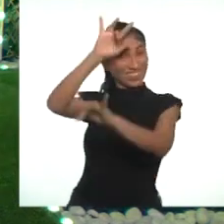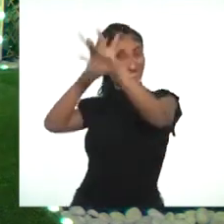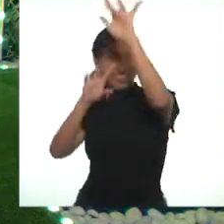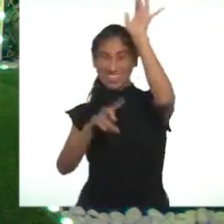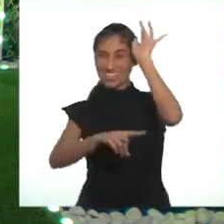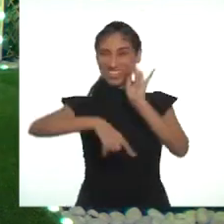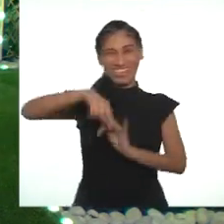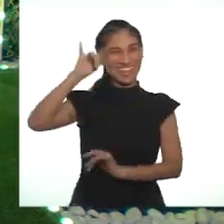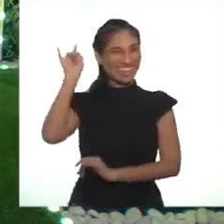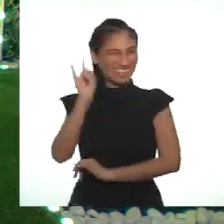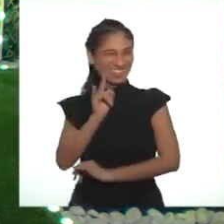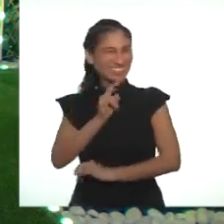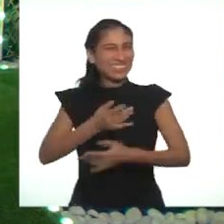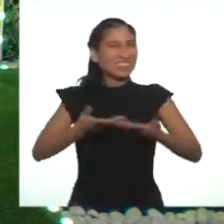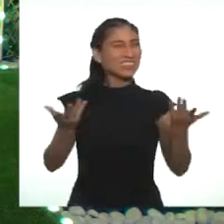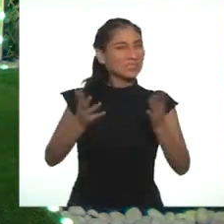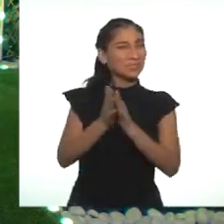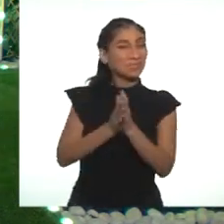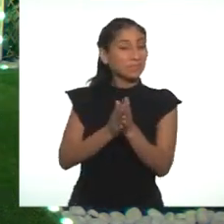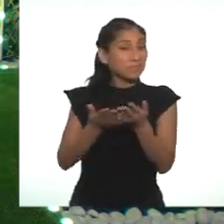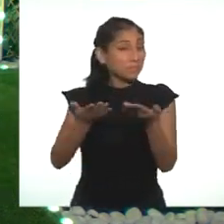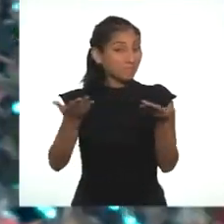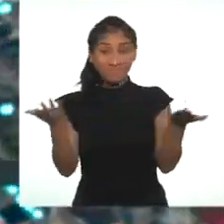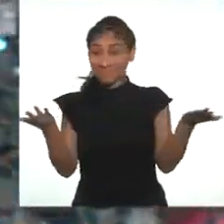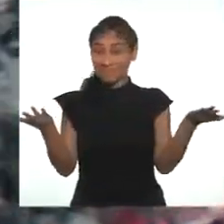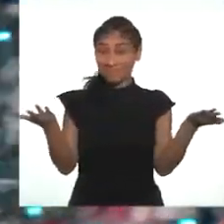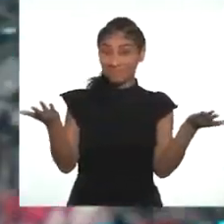Regresamos a El Mágico Mundo de Decao.